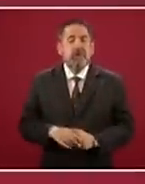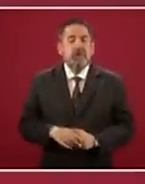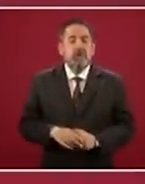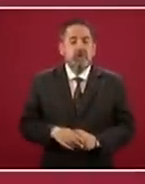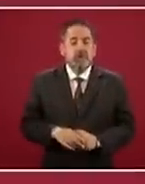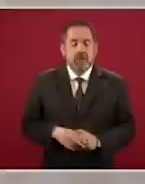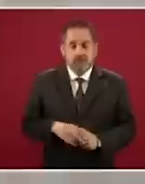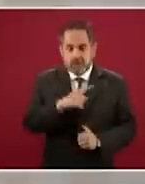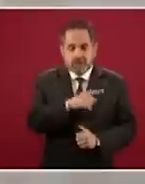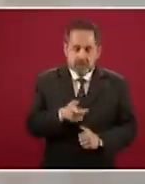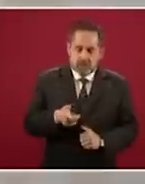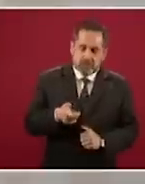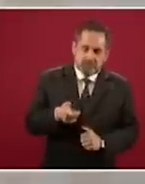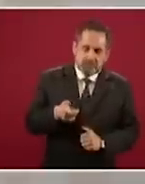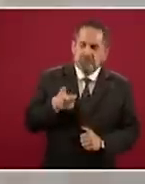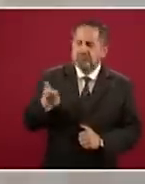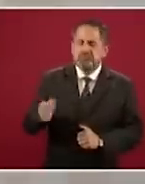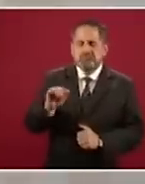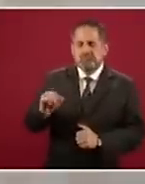y aportaron.